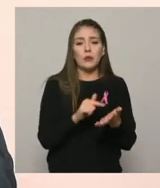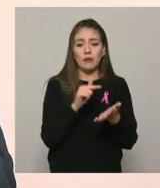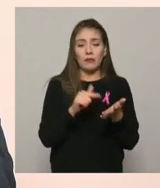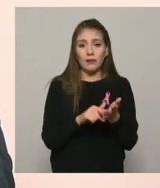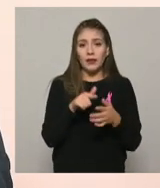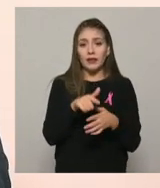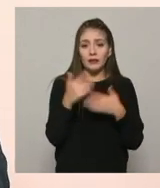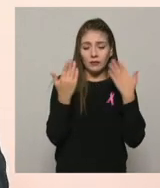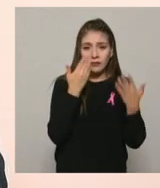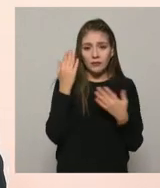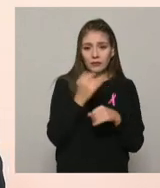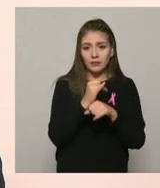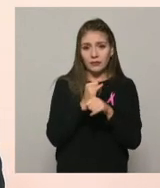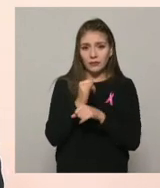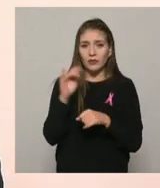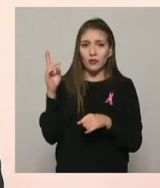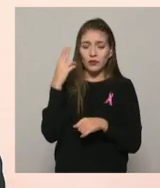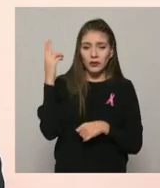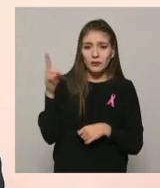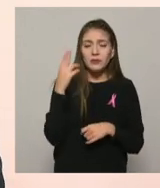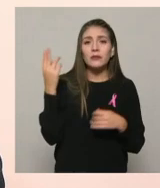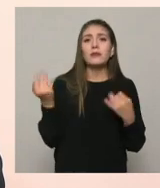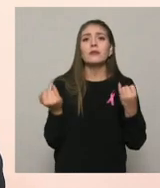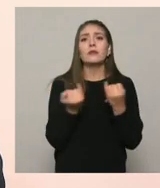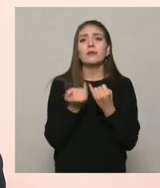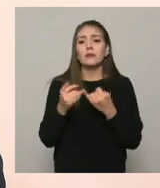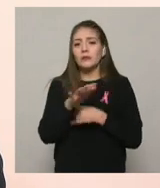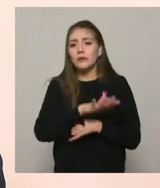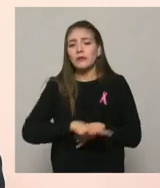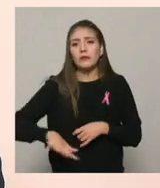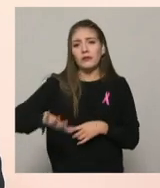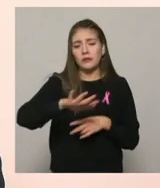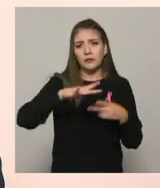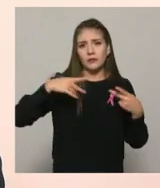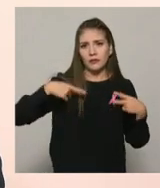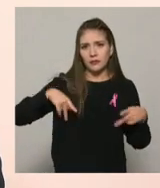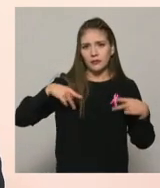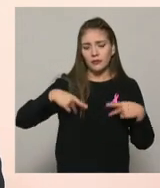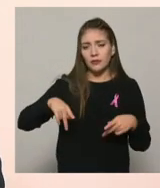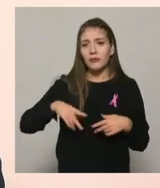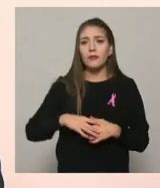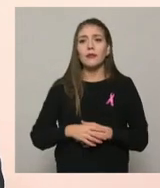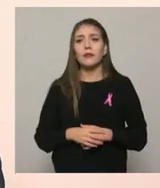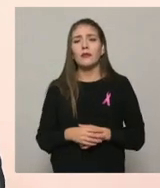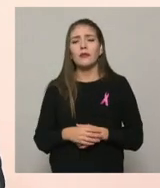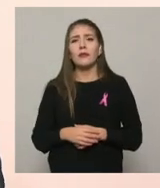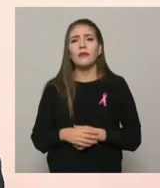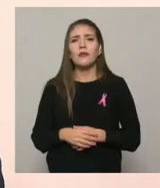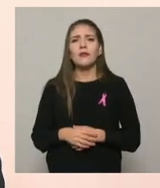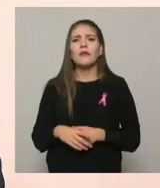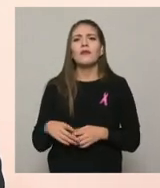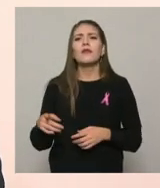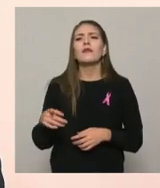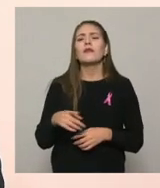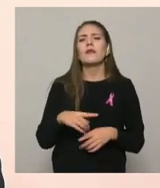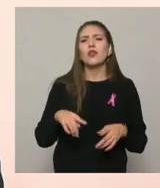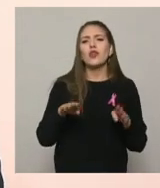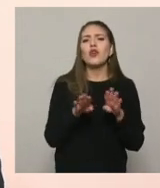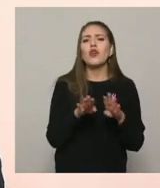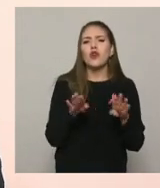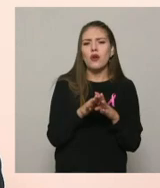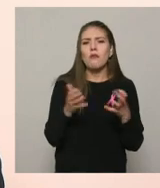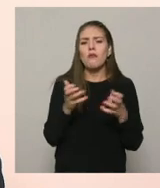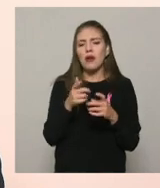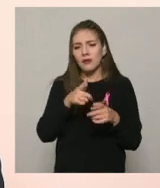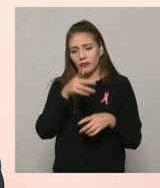las universidades, sino también para la sociedad. Ahora, alrededor de cómo se genera el conocimiento y